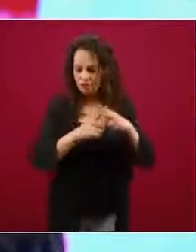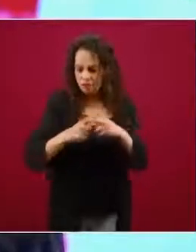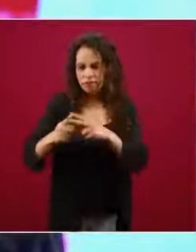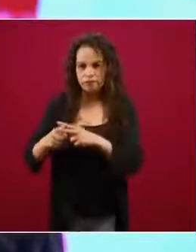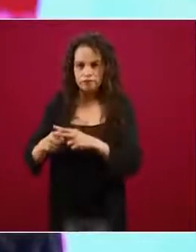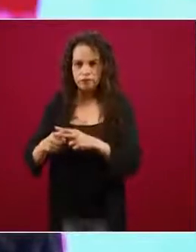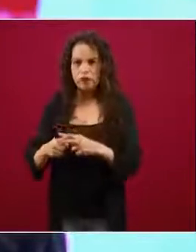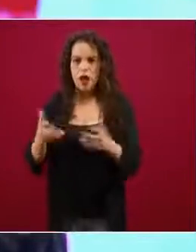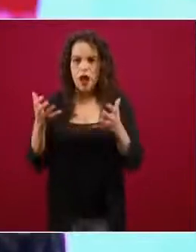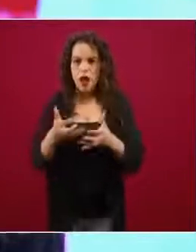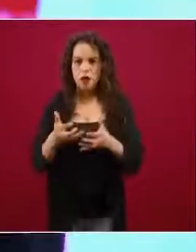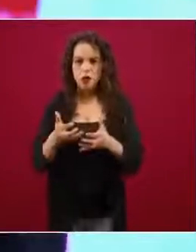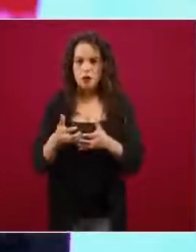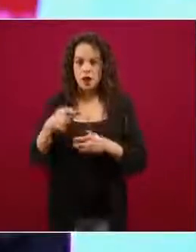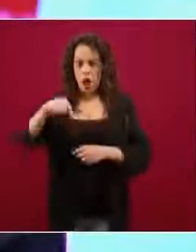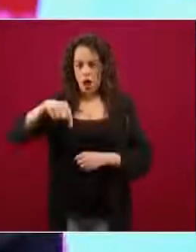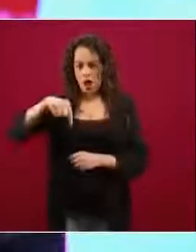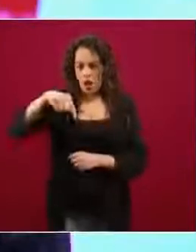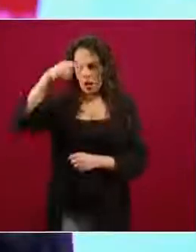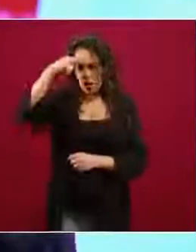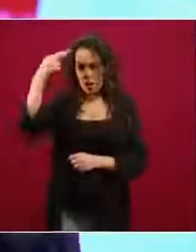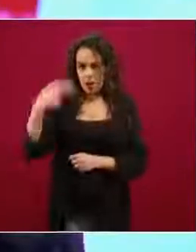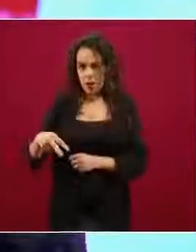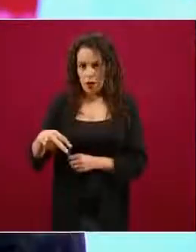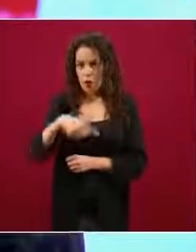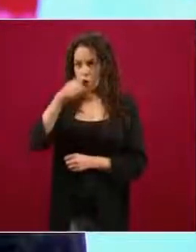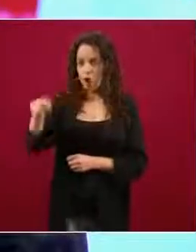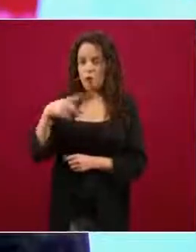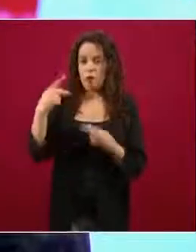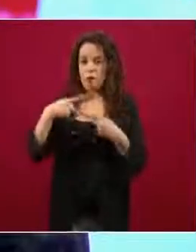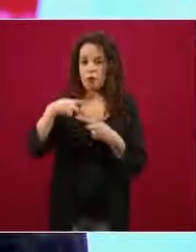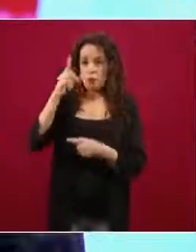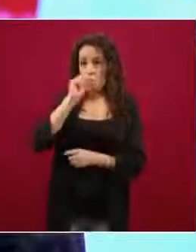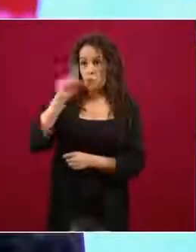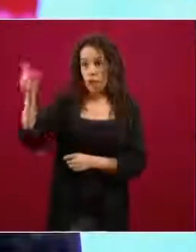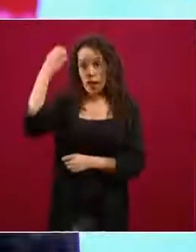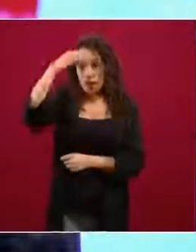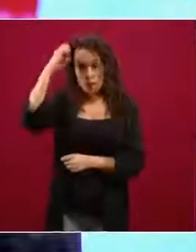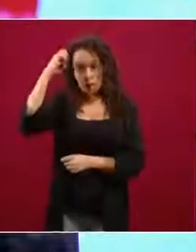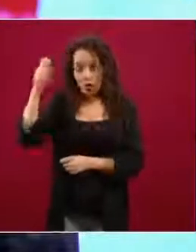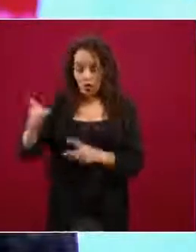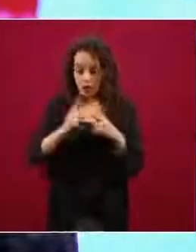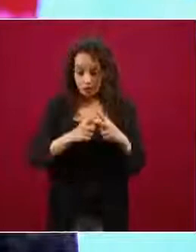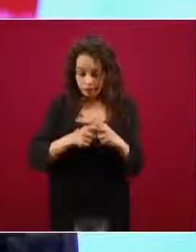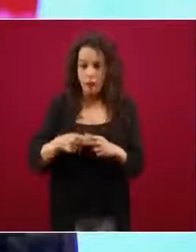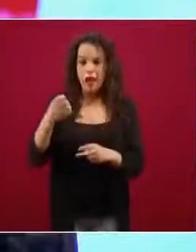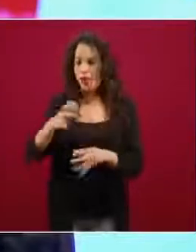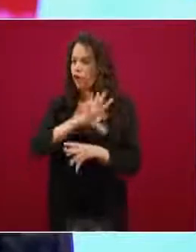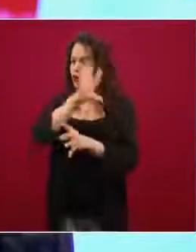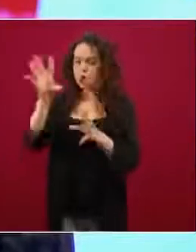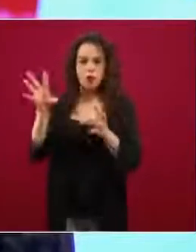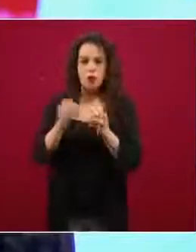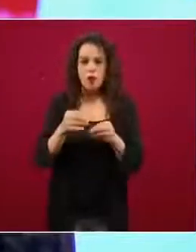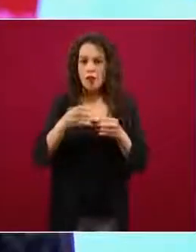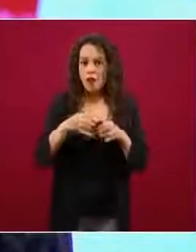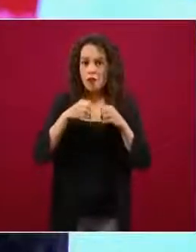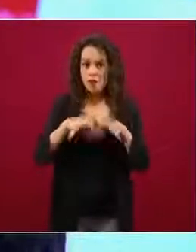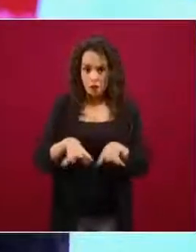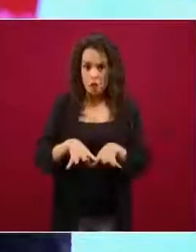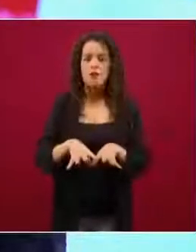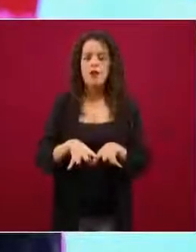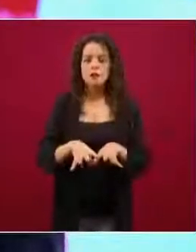matemáticas en México están ahí, todo eso está ahí. Entonces, toda la información que encuentren a